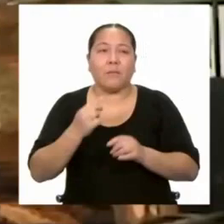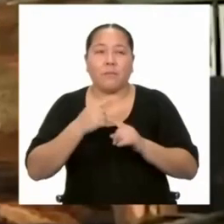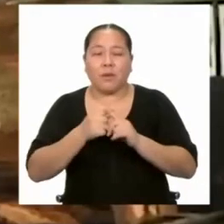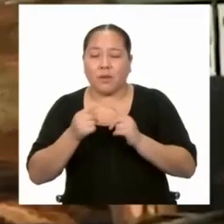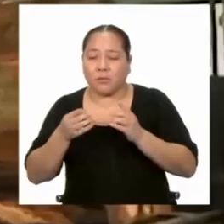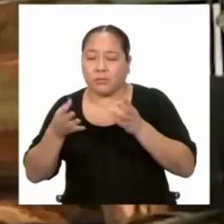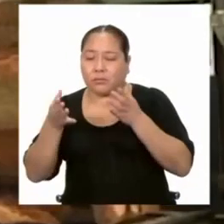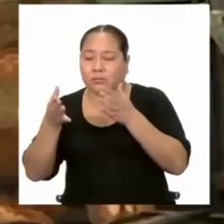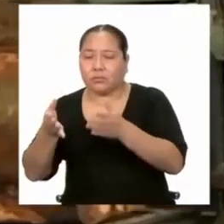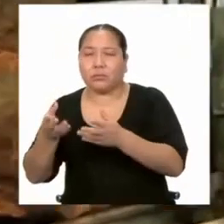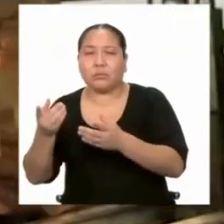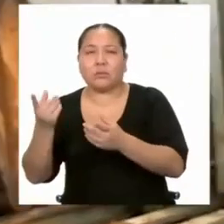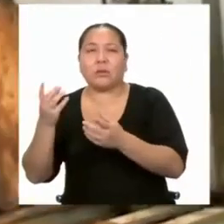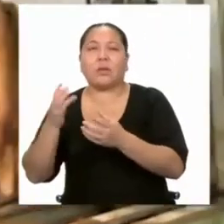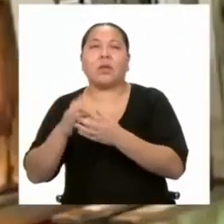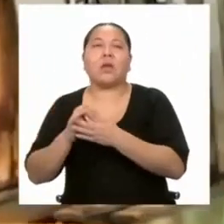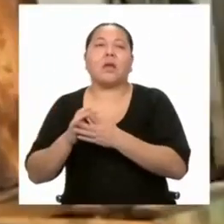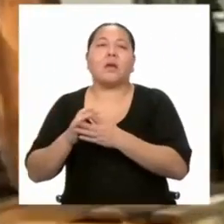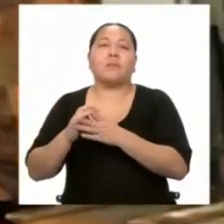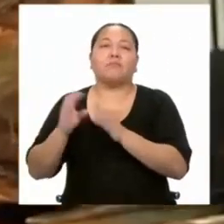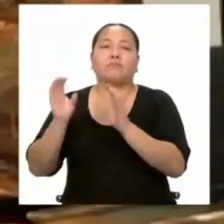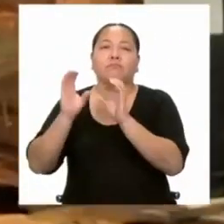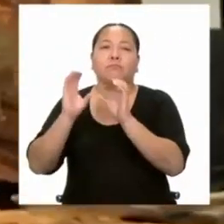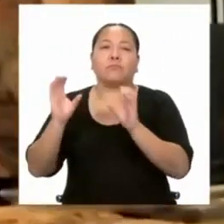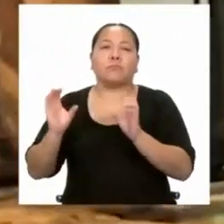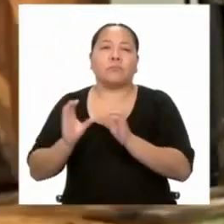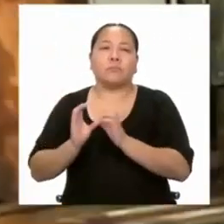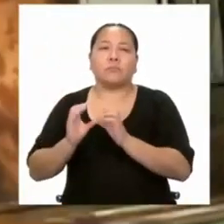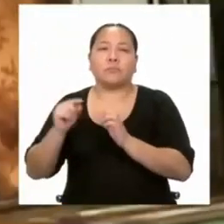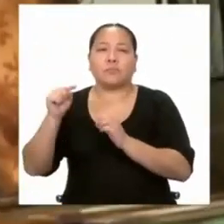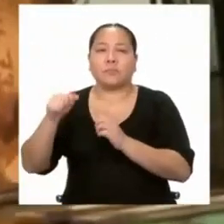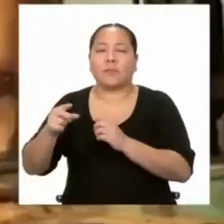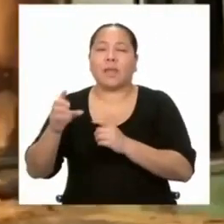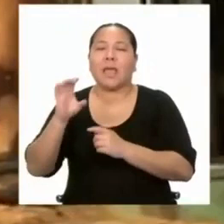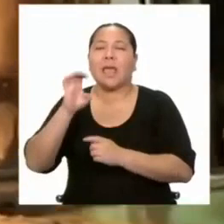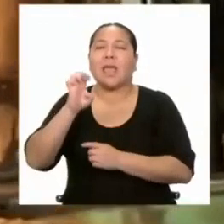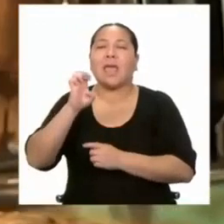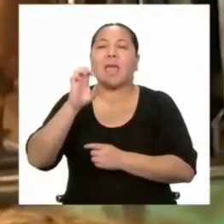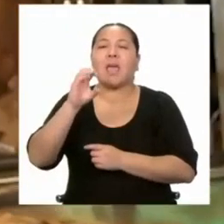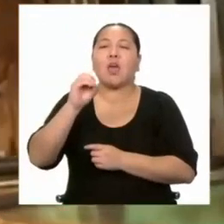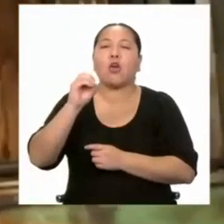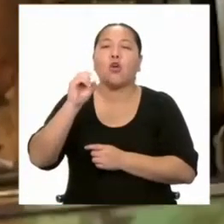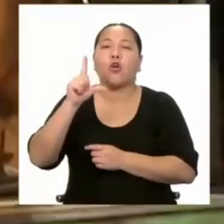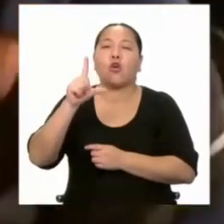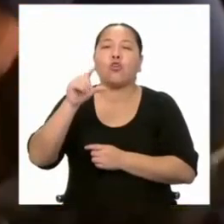productos certificados como ecológicamente sanos.